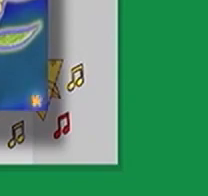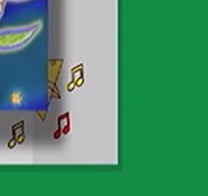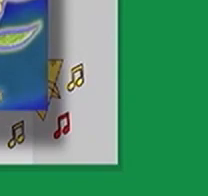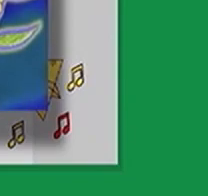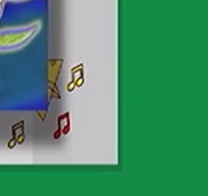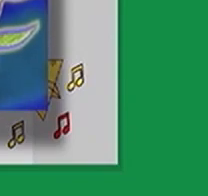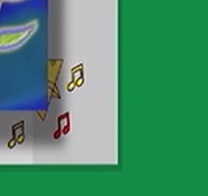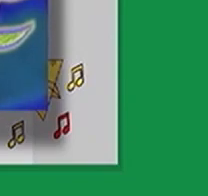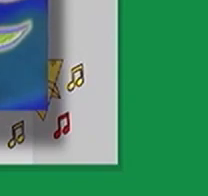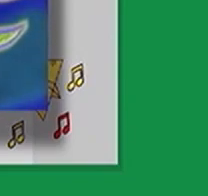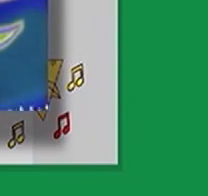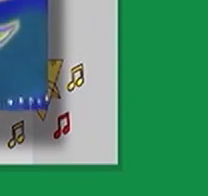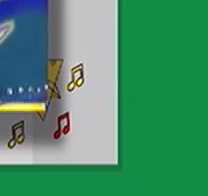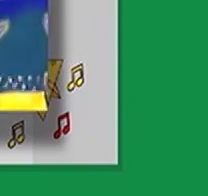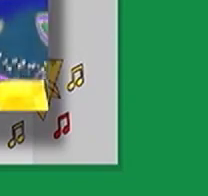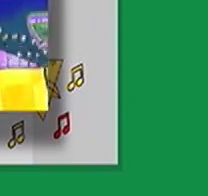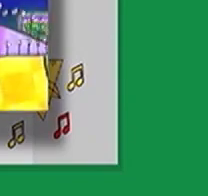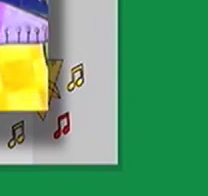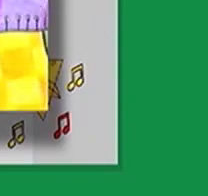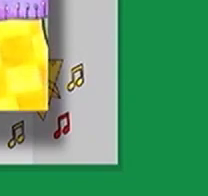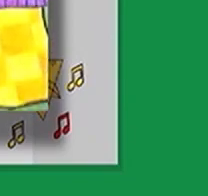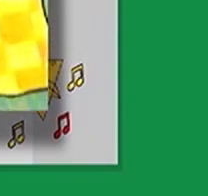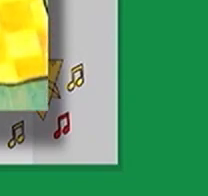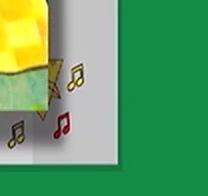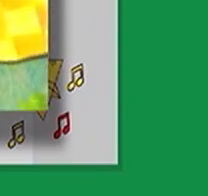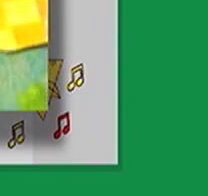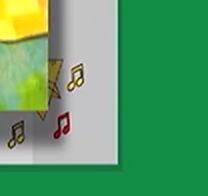tranquilo tu corazón.